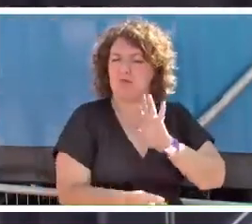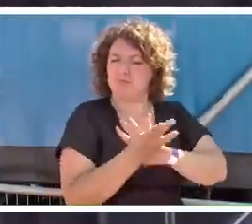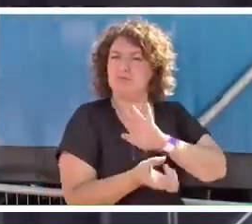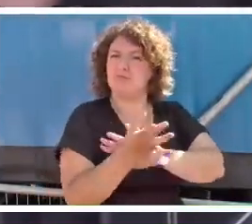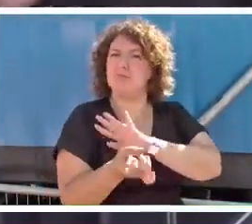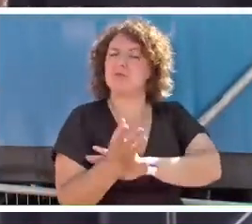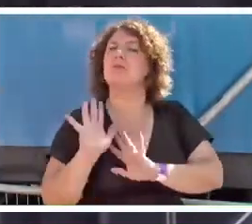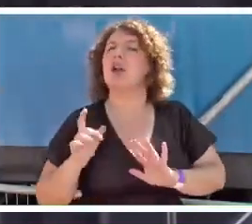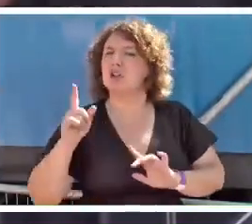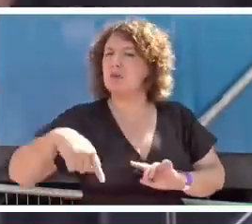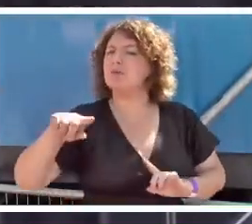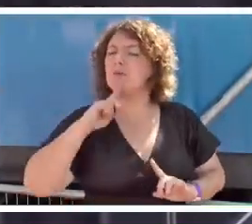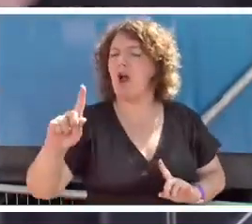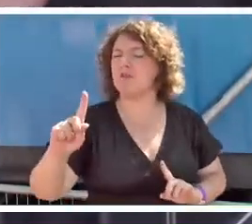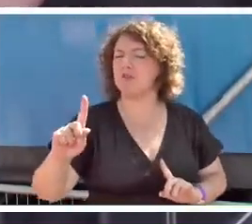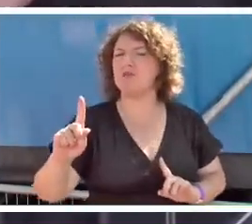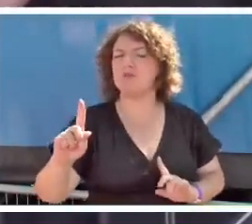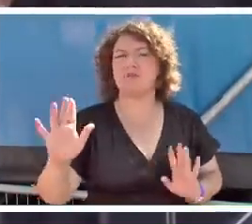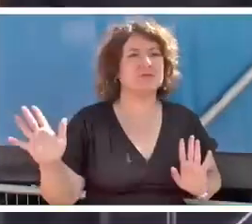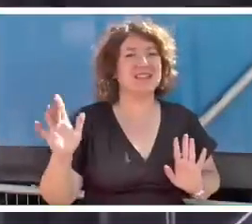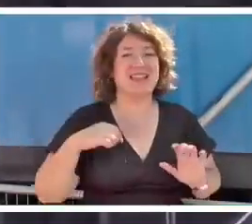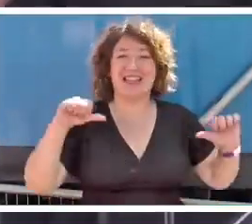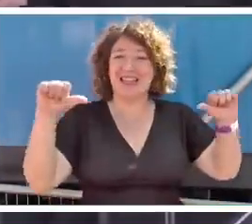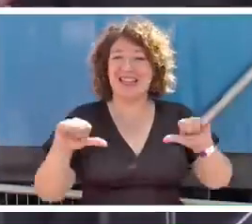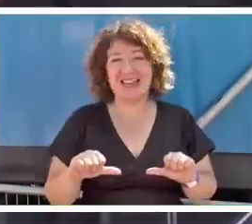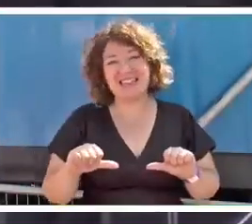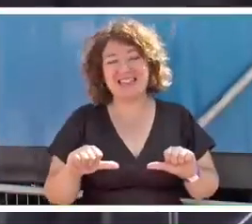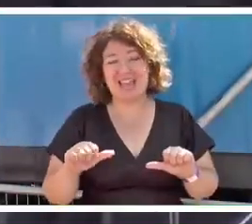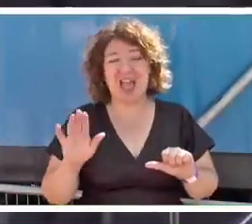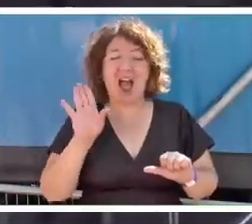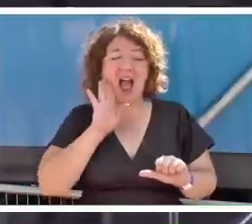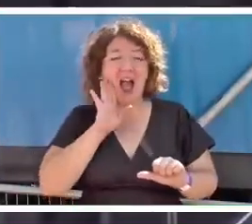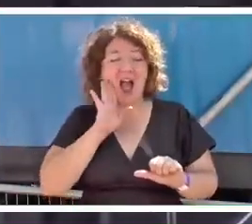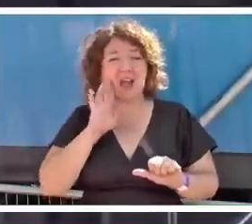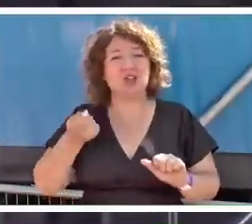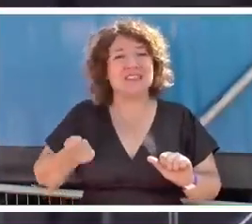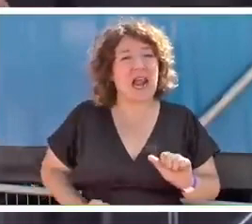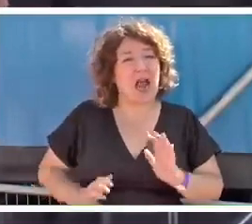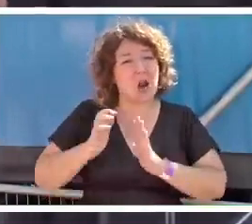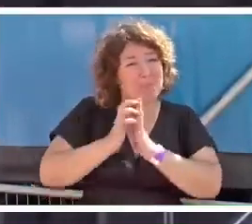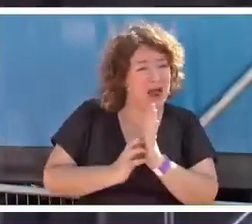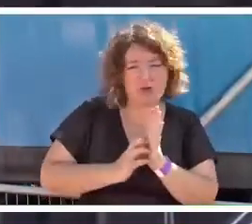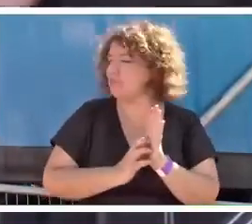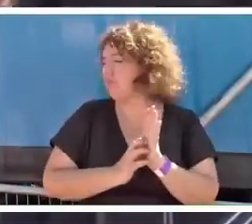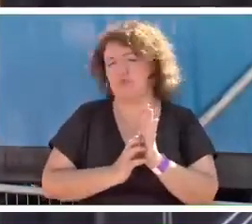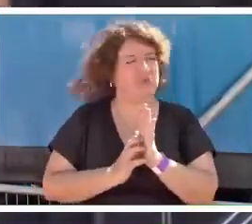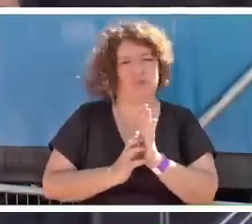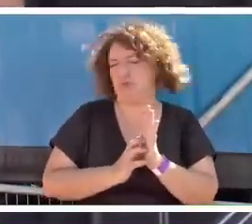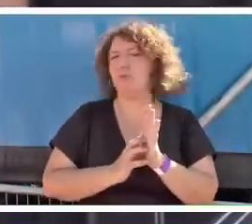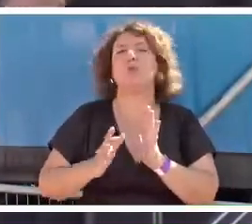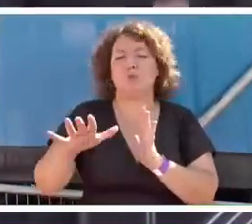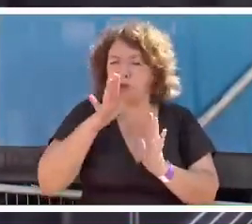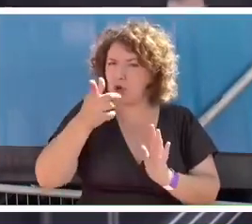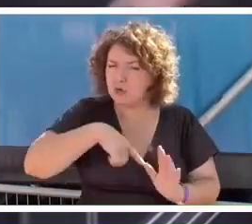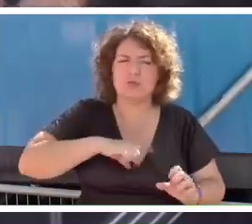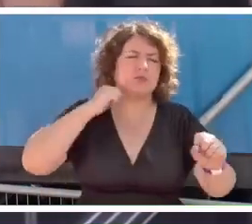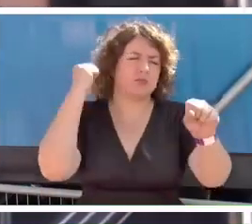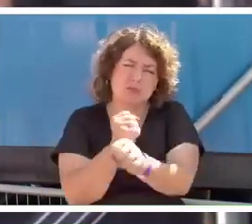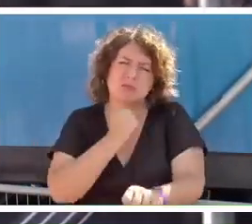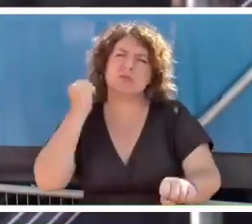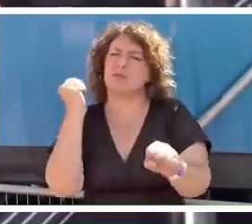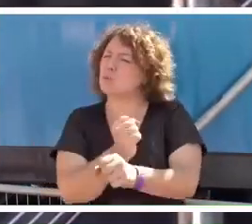y es que no vamos a salir de esta crisis bajando los salarios. De ahí que hubiéramos trabajado